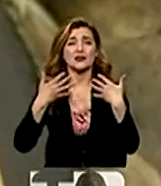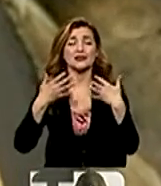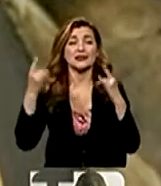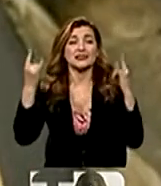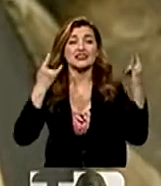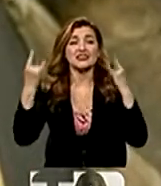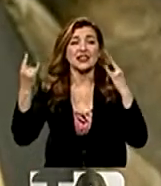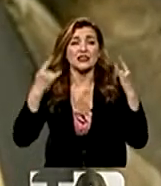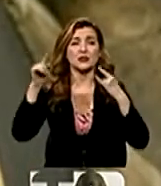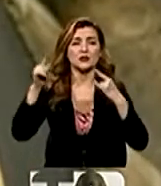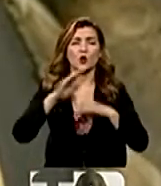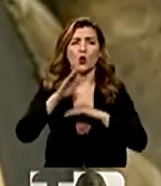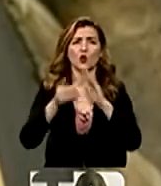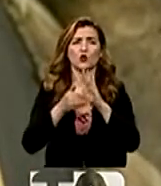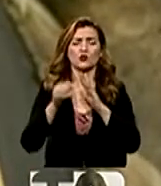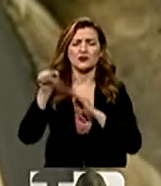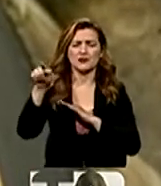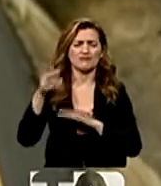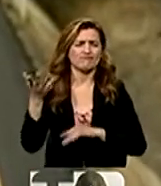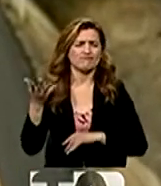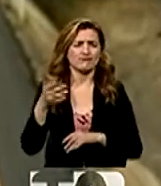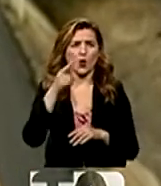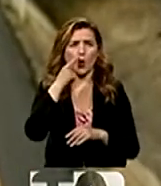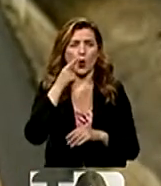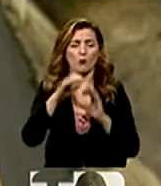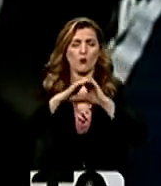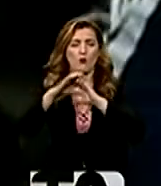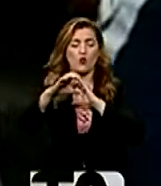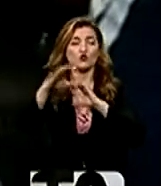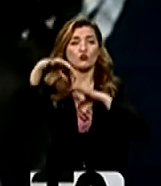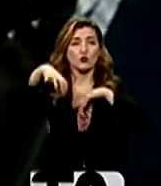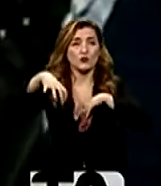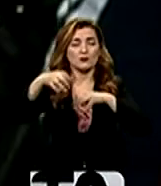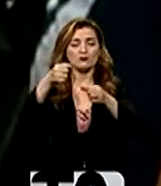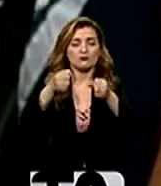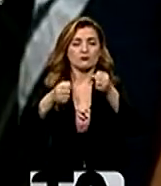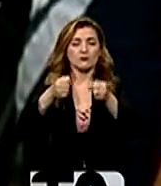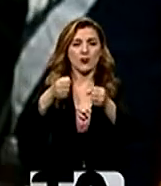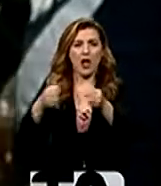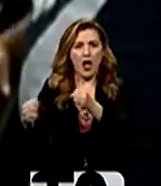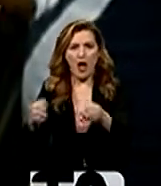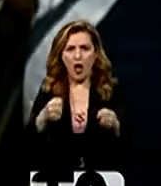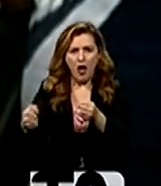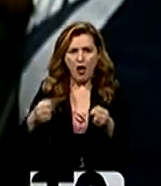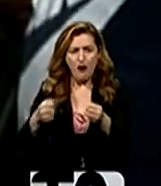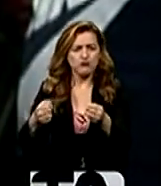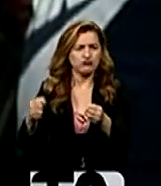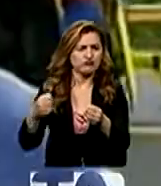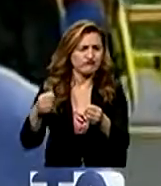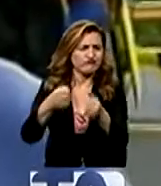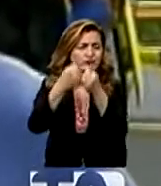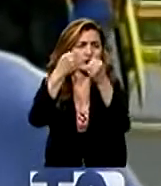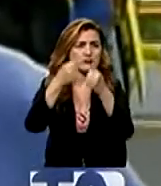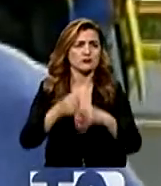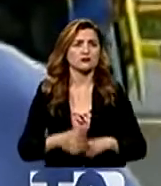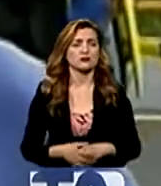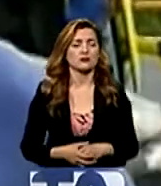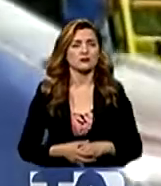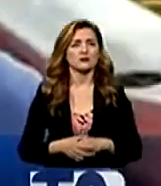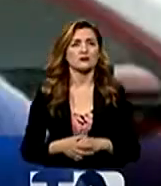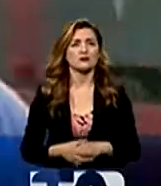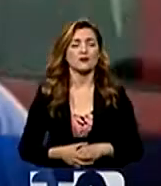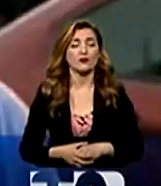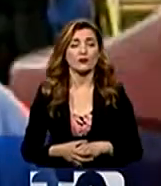otro incidente fue registrado luego de que el chofer de un bus interprovincial perdiera el control del vehículo. Veníamos